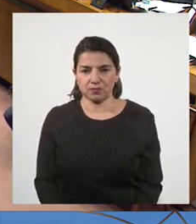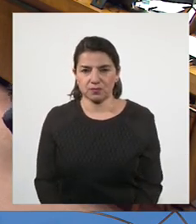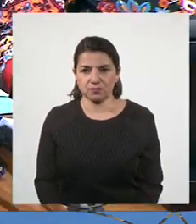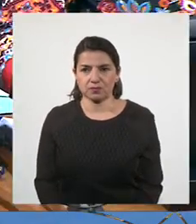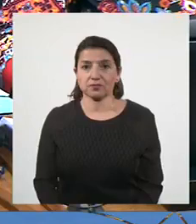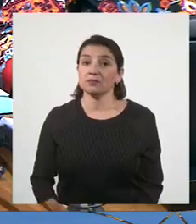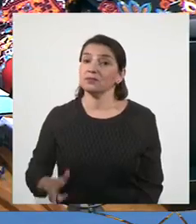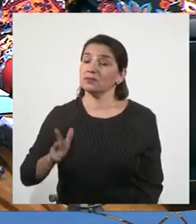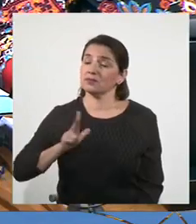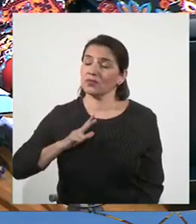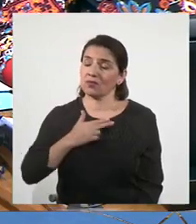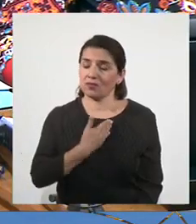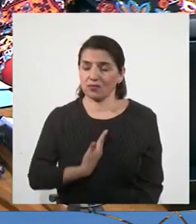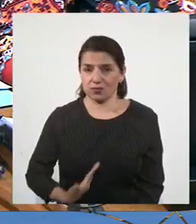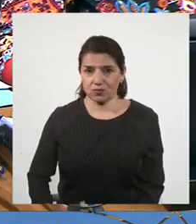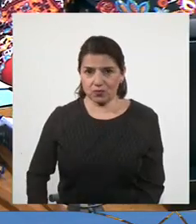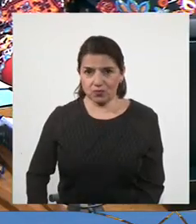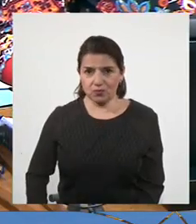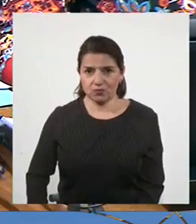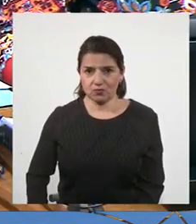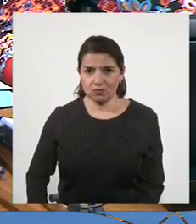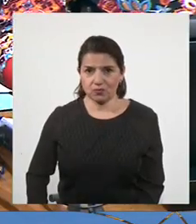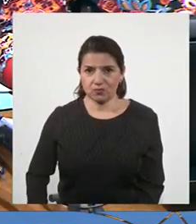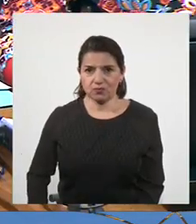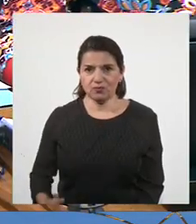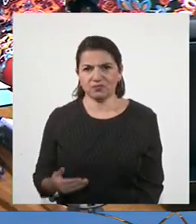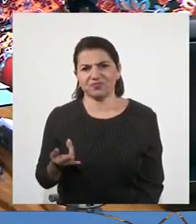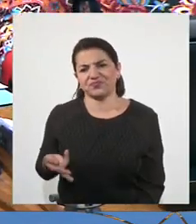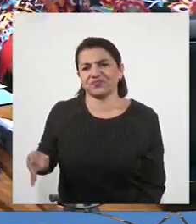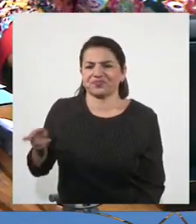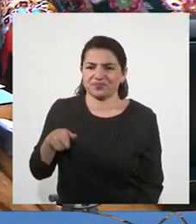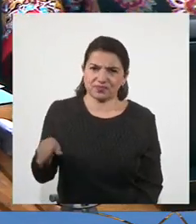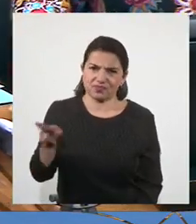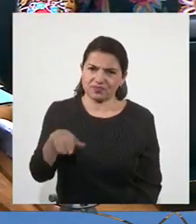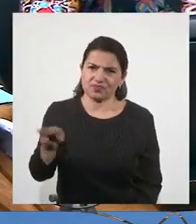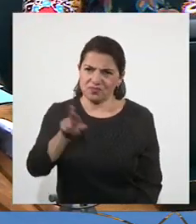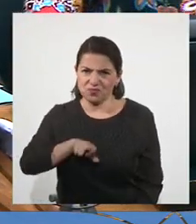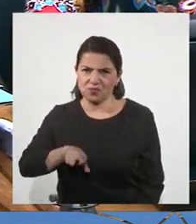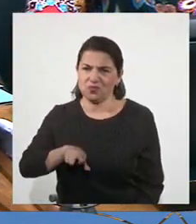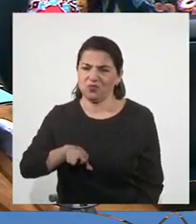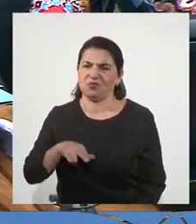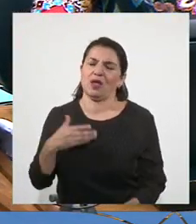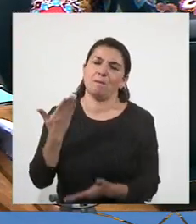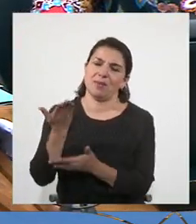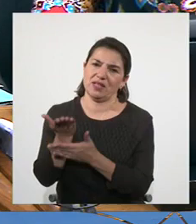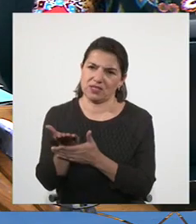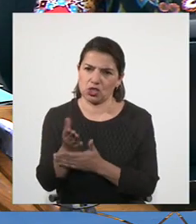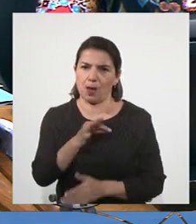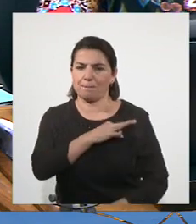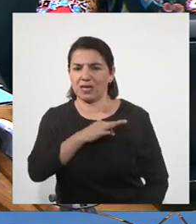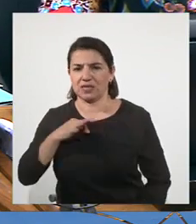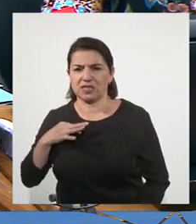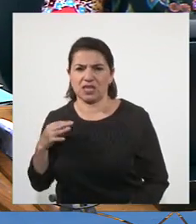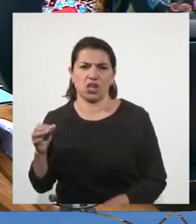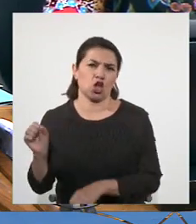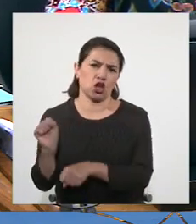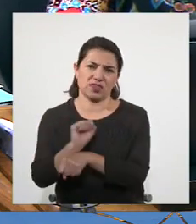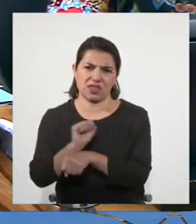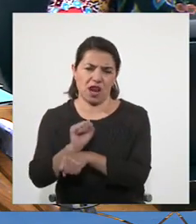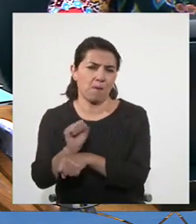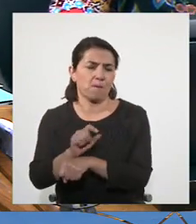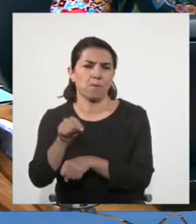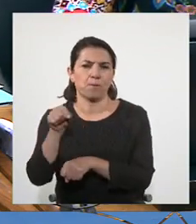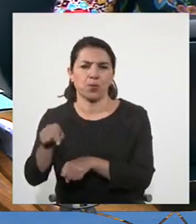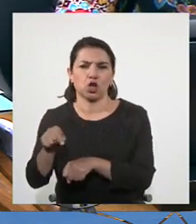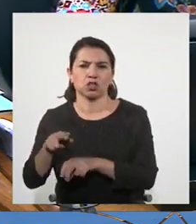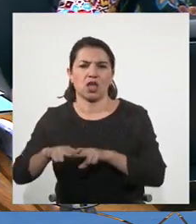Señora presidenta, hemos venido planteando esto al Ministerio de Transporte de manera permanente, enérgica. Lo que ha pasado con los